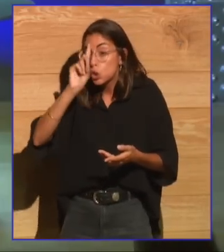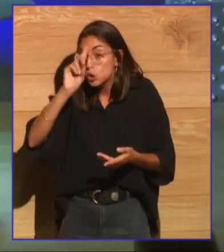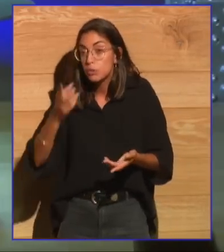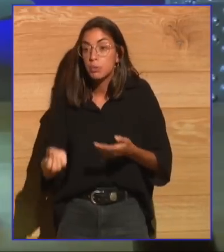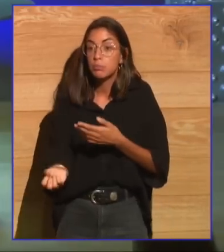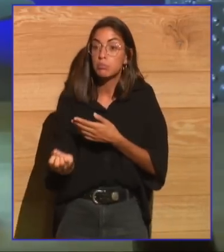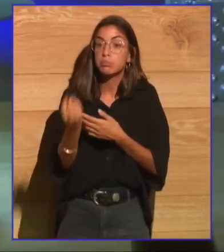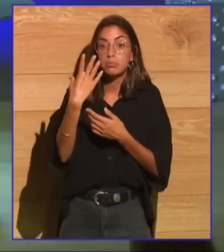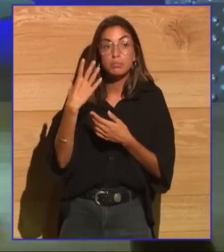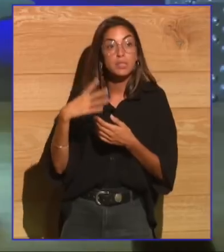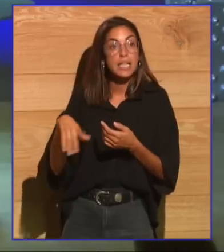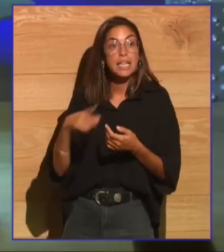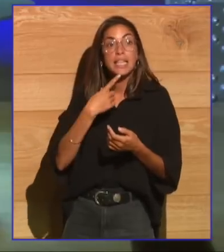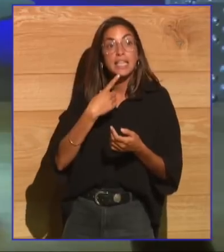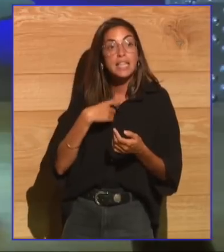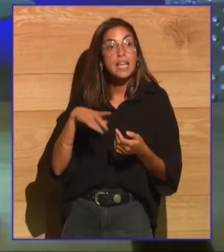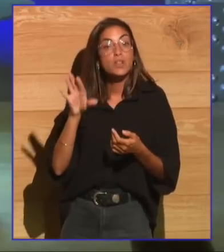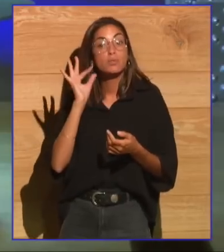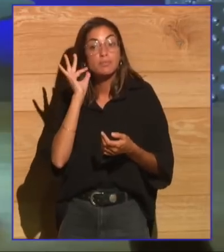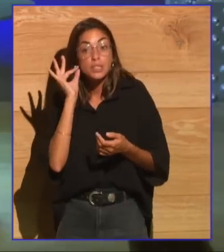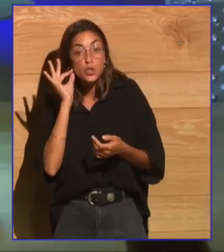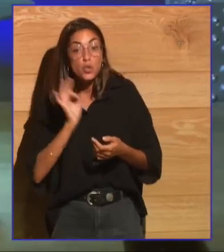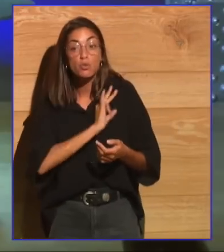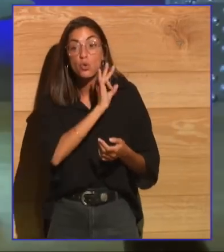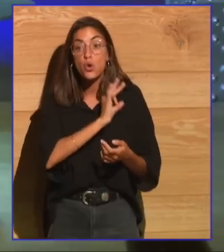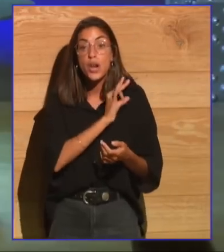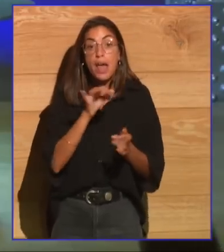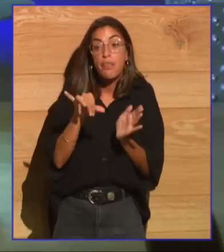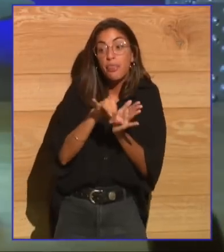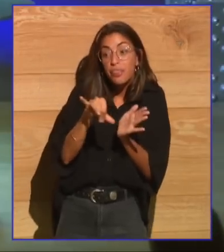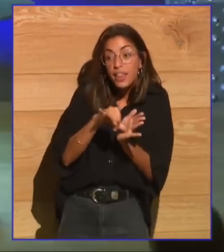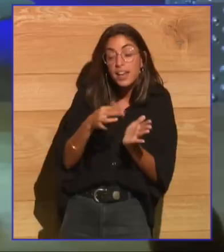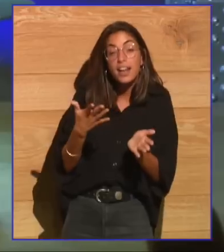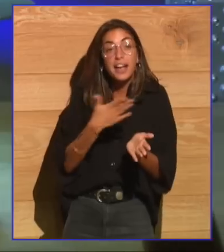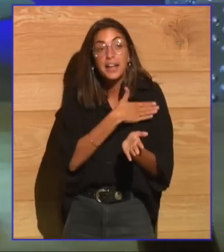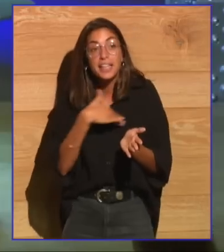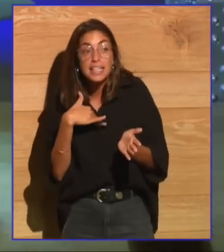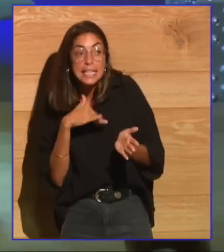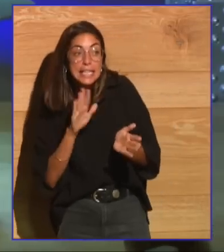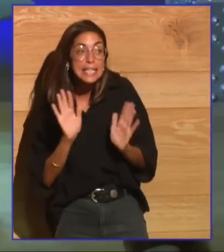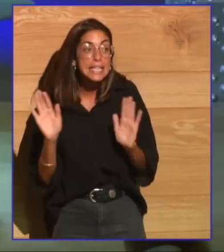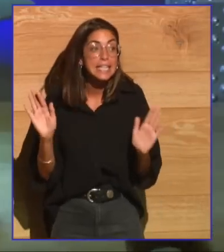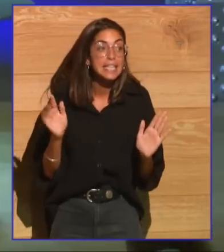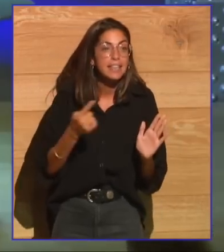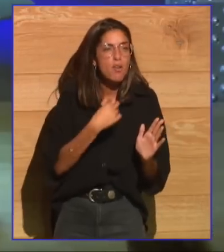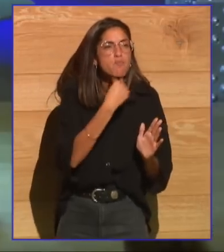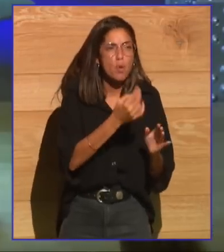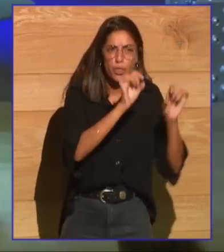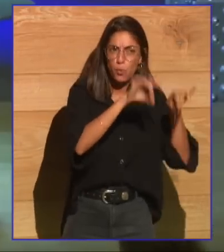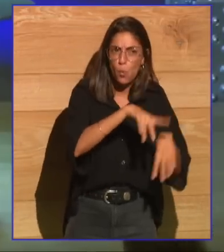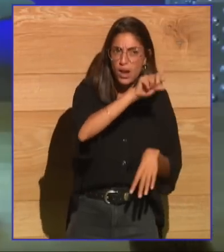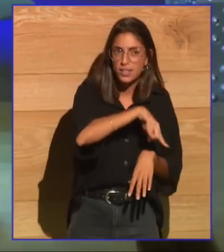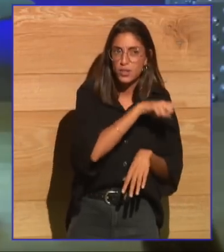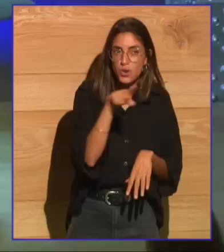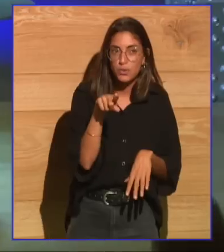una mujer una señora que cerca de ti que tiene te lo dice con el sabor sigamos